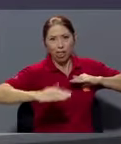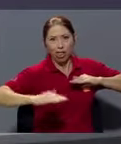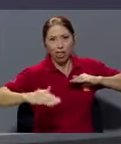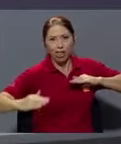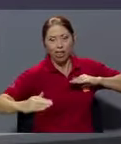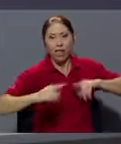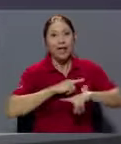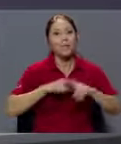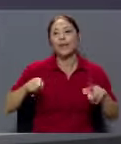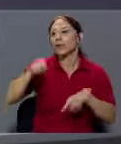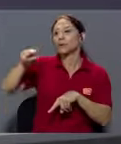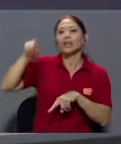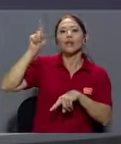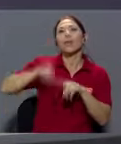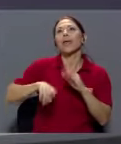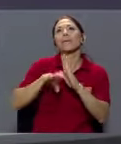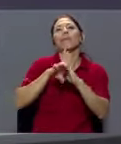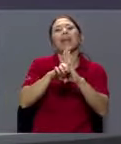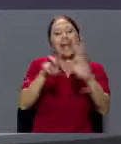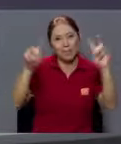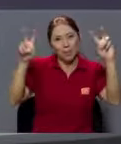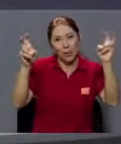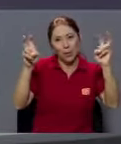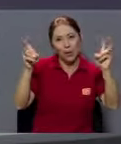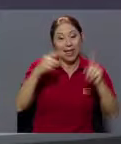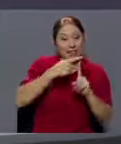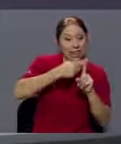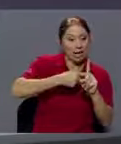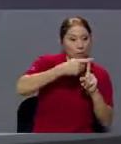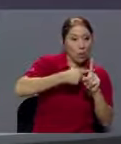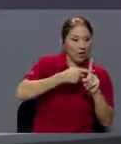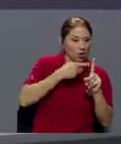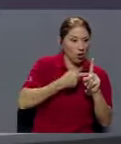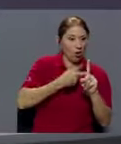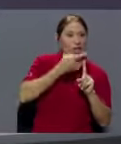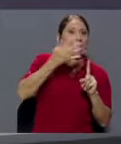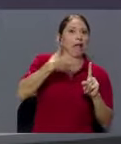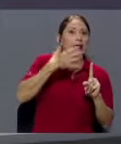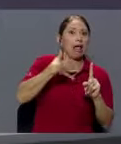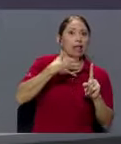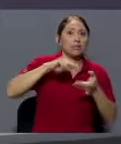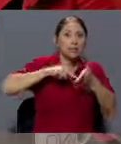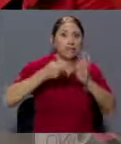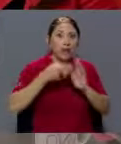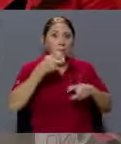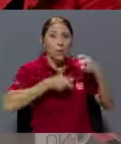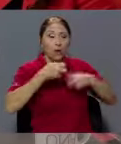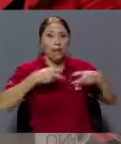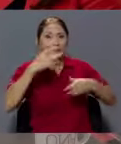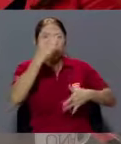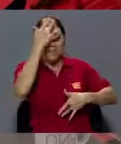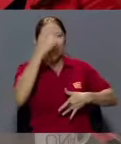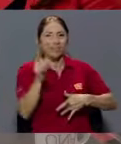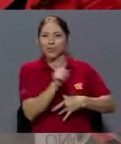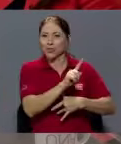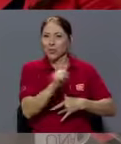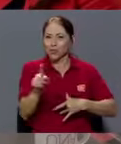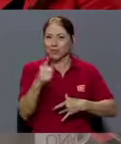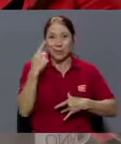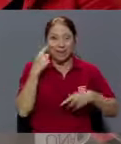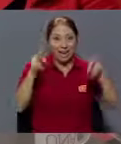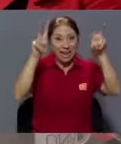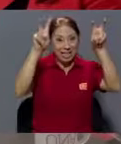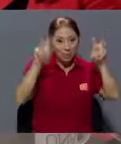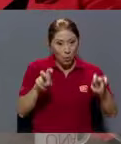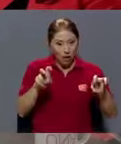al termómetro el problema de la enfermedad. ¿Y qué quiere decir con esto? Las pruebas nos dan una medida de rendimiento, pero